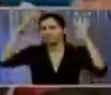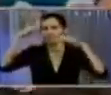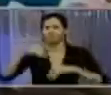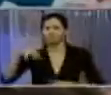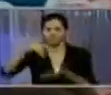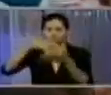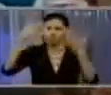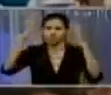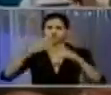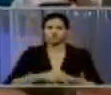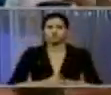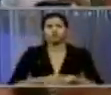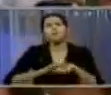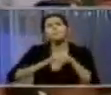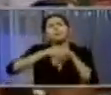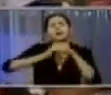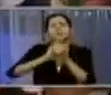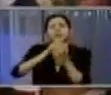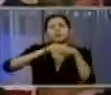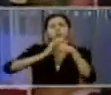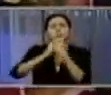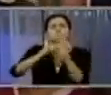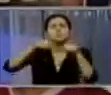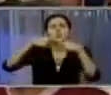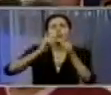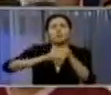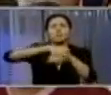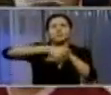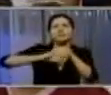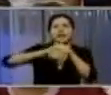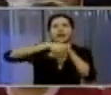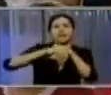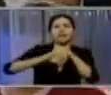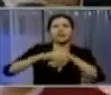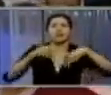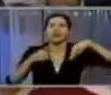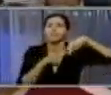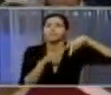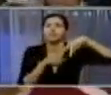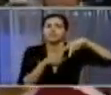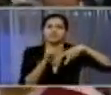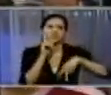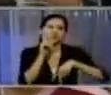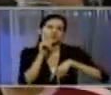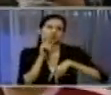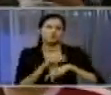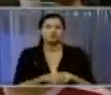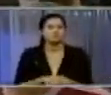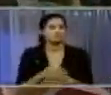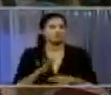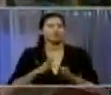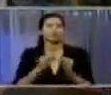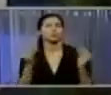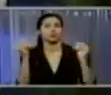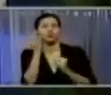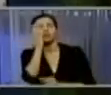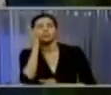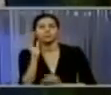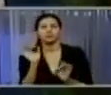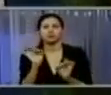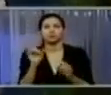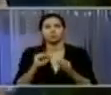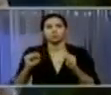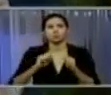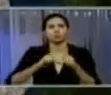Un masajista para que le quite el calambre de la pierna. Mentira, vale, quédate tranquila ahí. Lo que pasa es que yo le veo a ustedes los